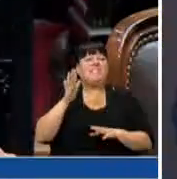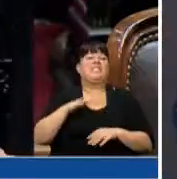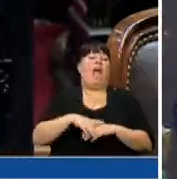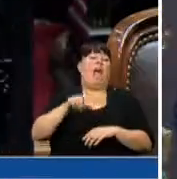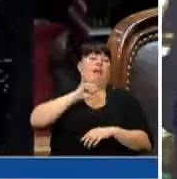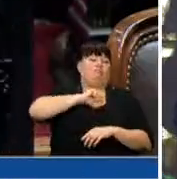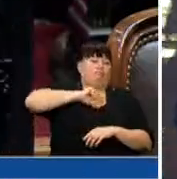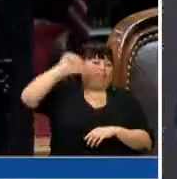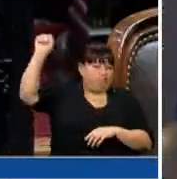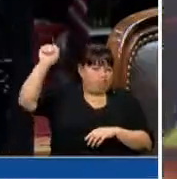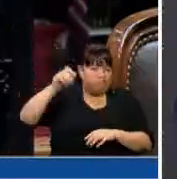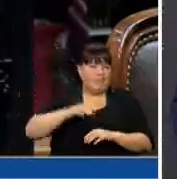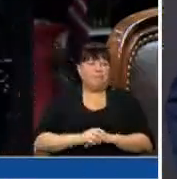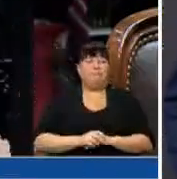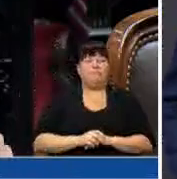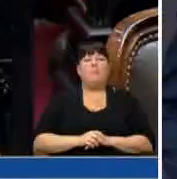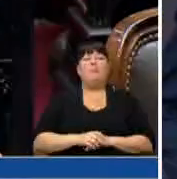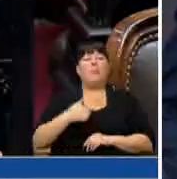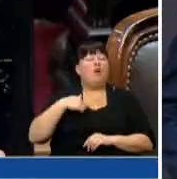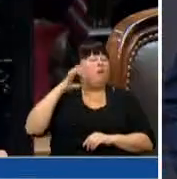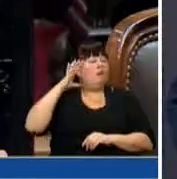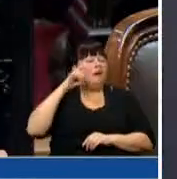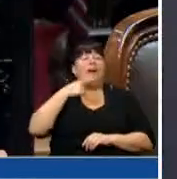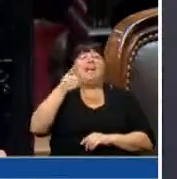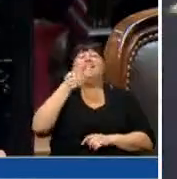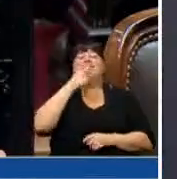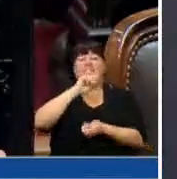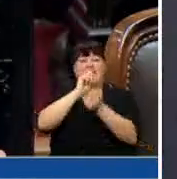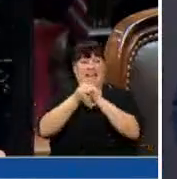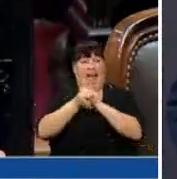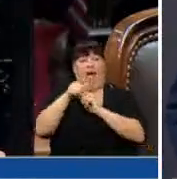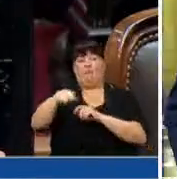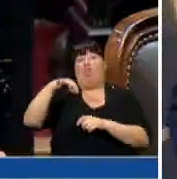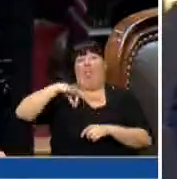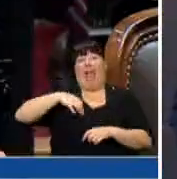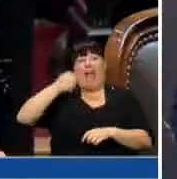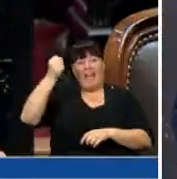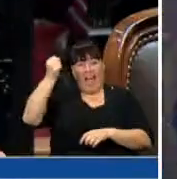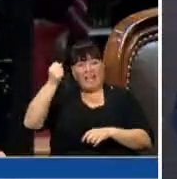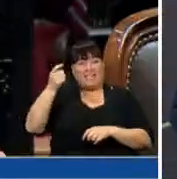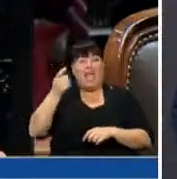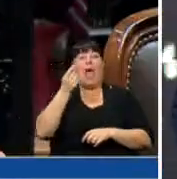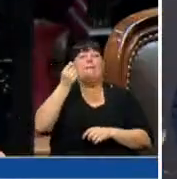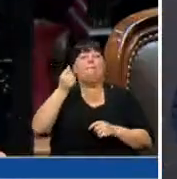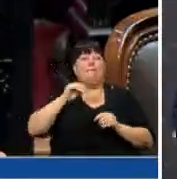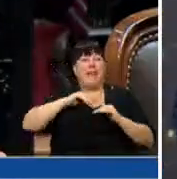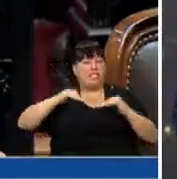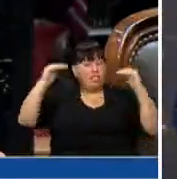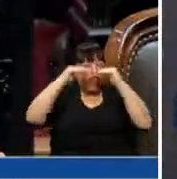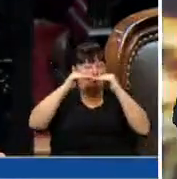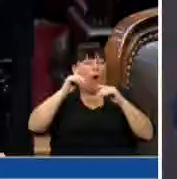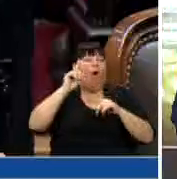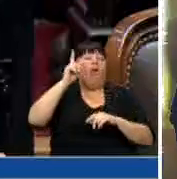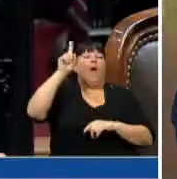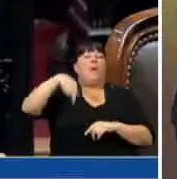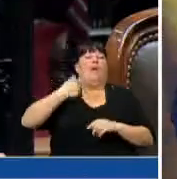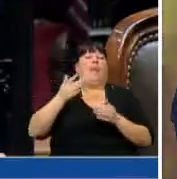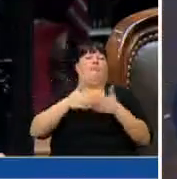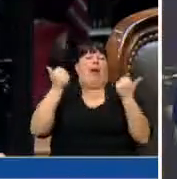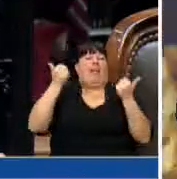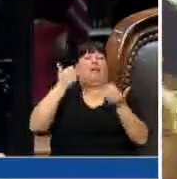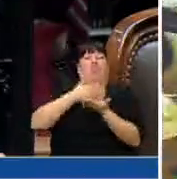teniendo políticas públicas en materia de Educación en materia de ciencia en materia de salud y y a su vez es posible eliminar